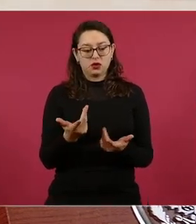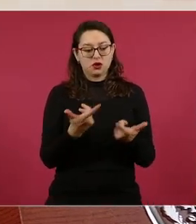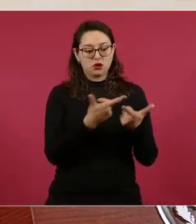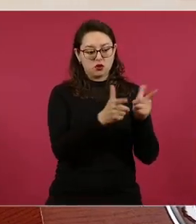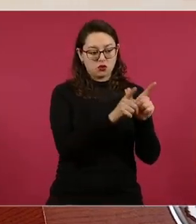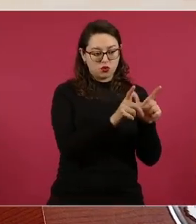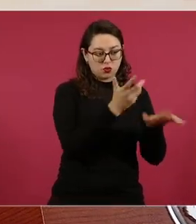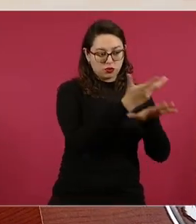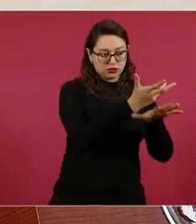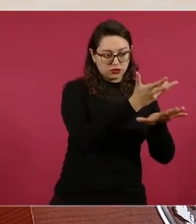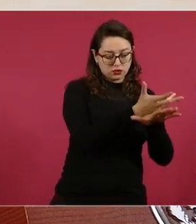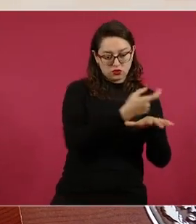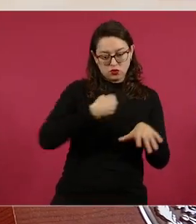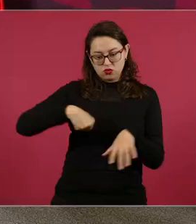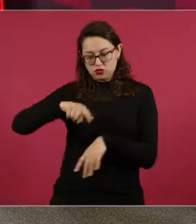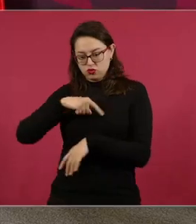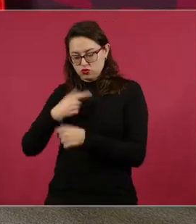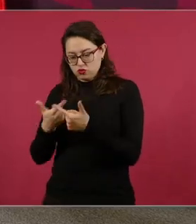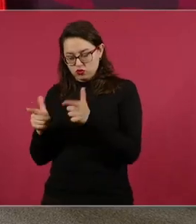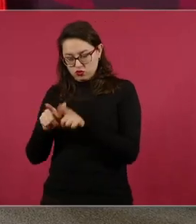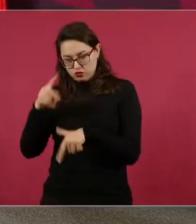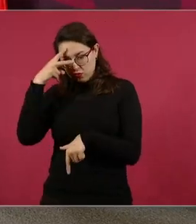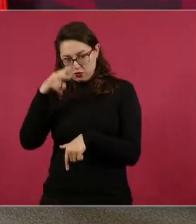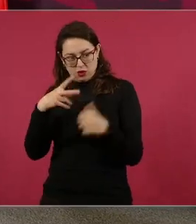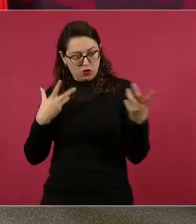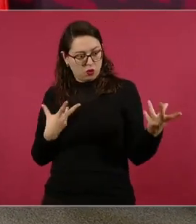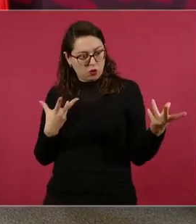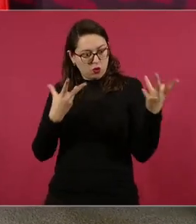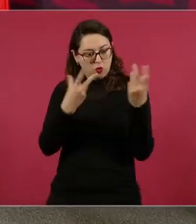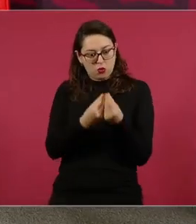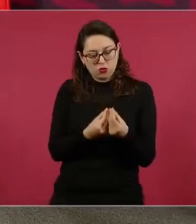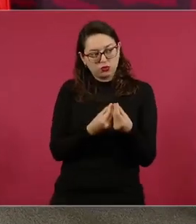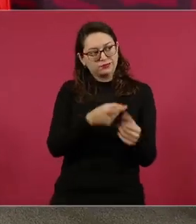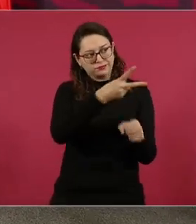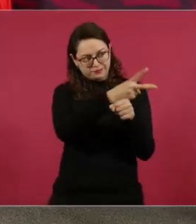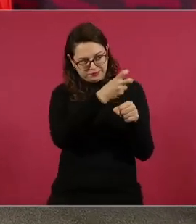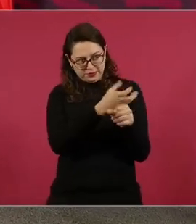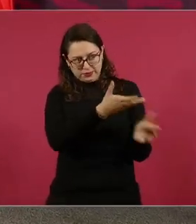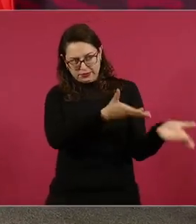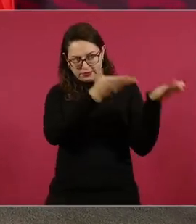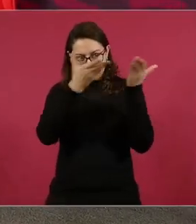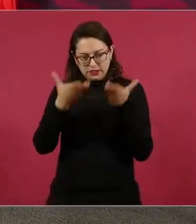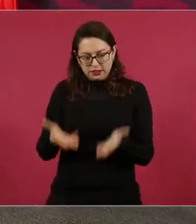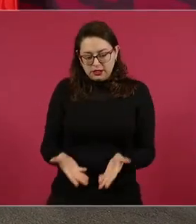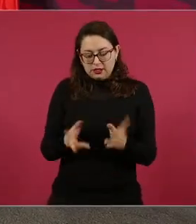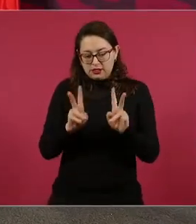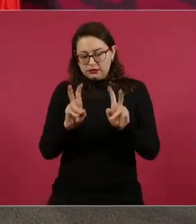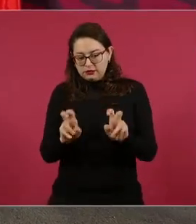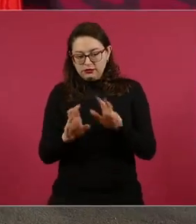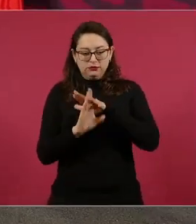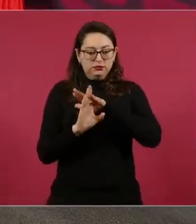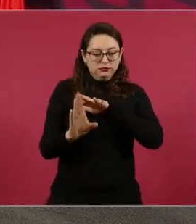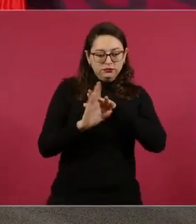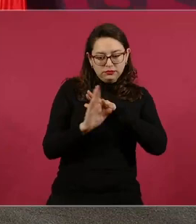invitamos para que se trate el tema migratorio.